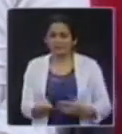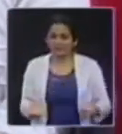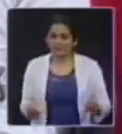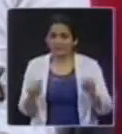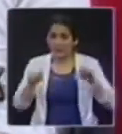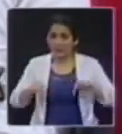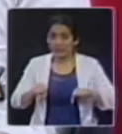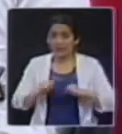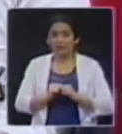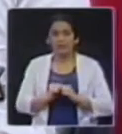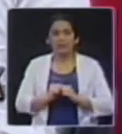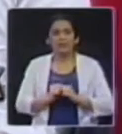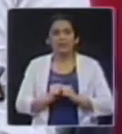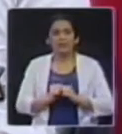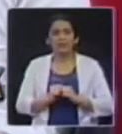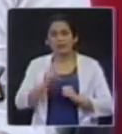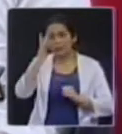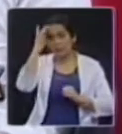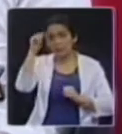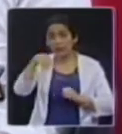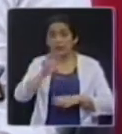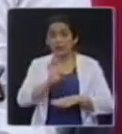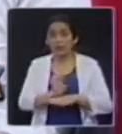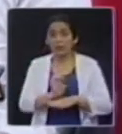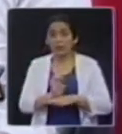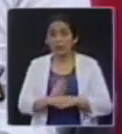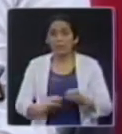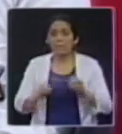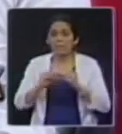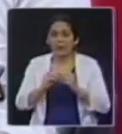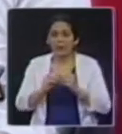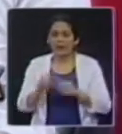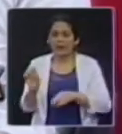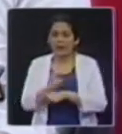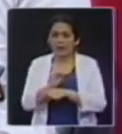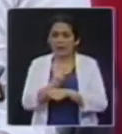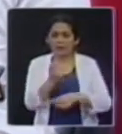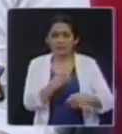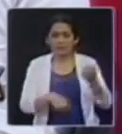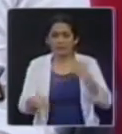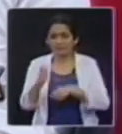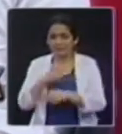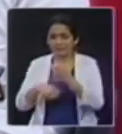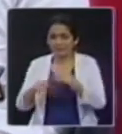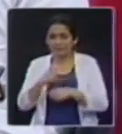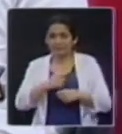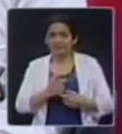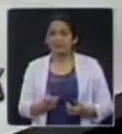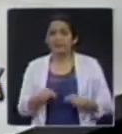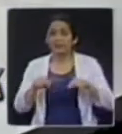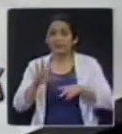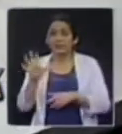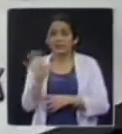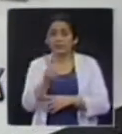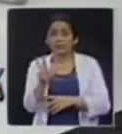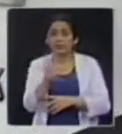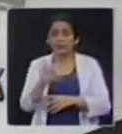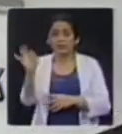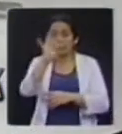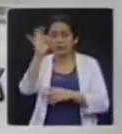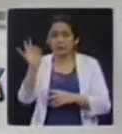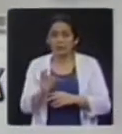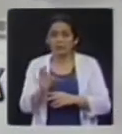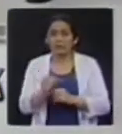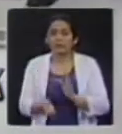el creciente en el parque automotor. Del año pasado acá ha presentado un incremento del 53% en los primeros